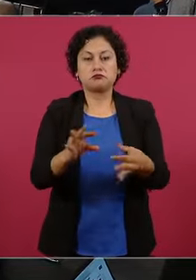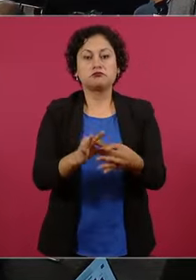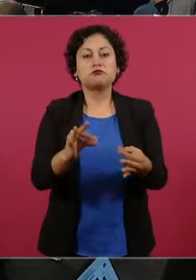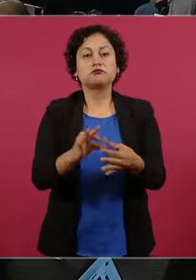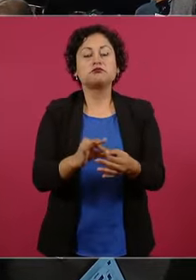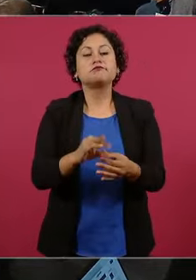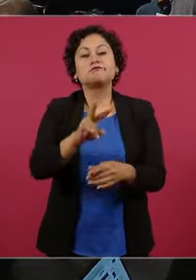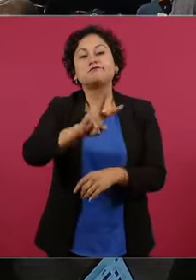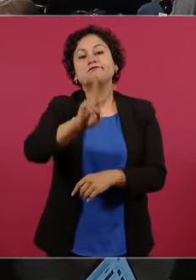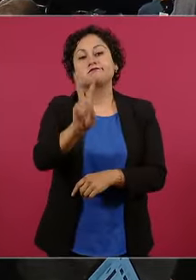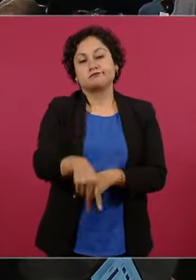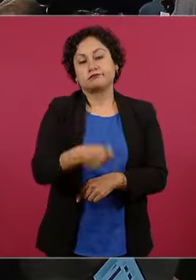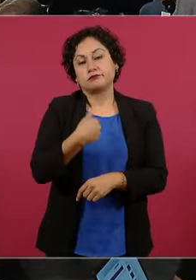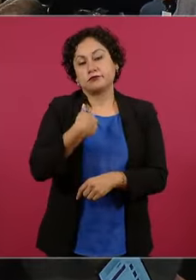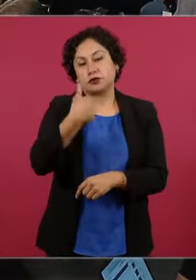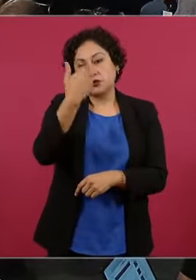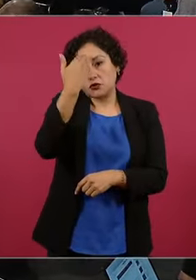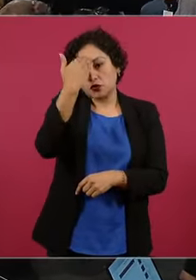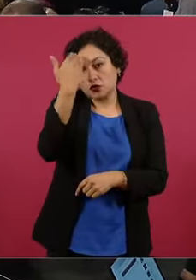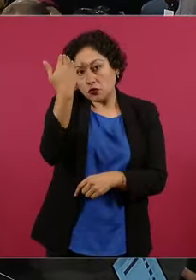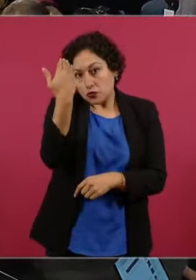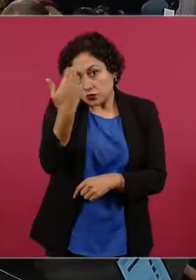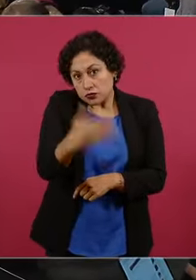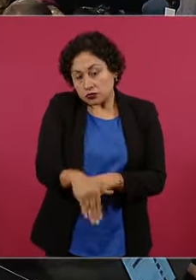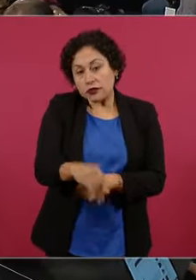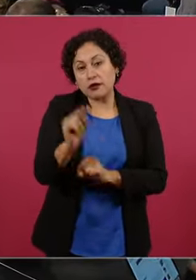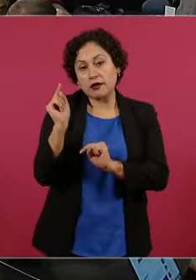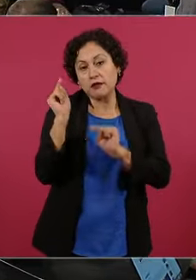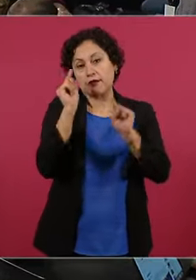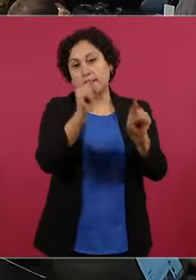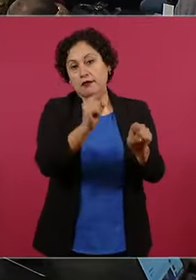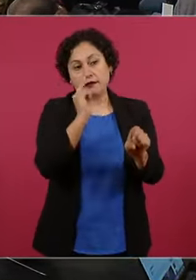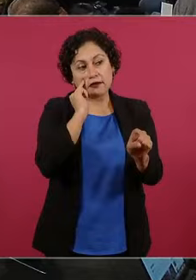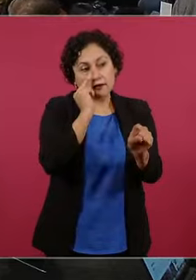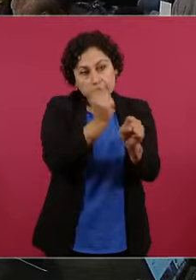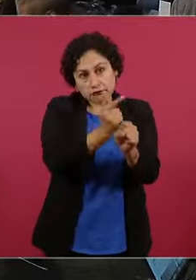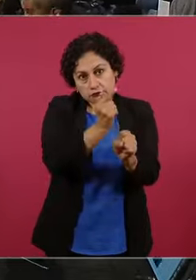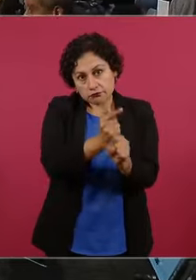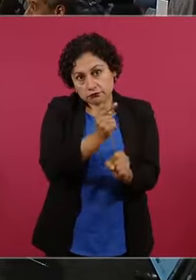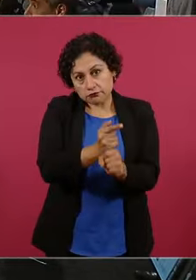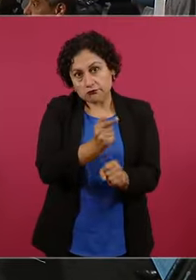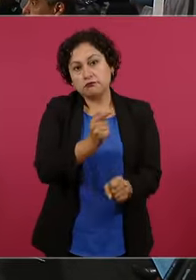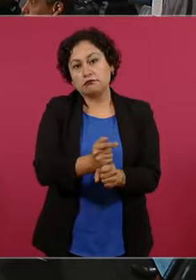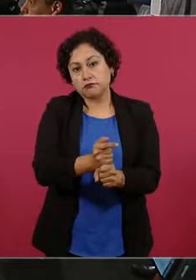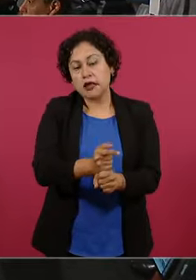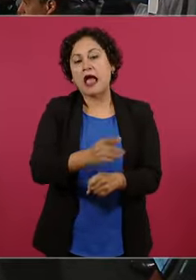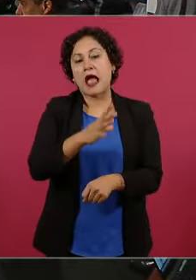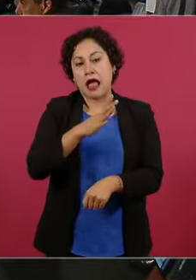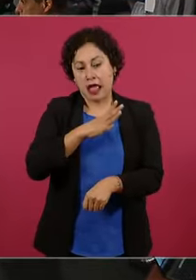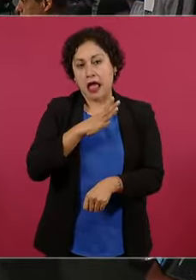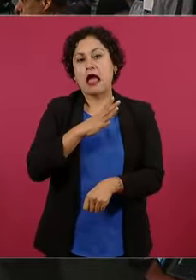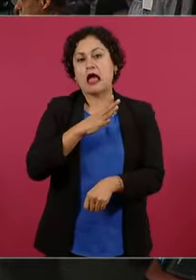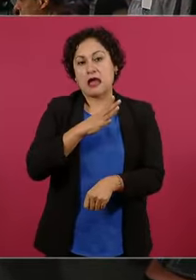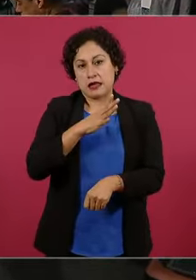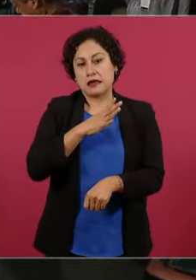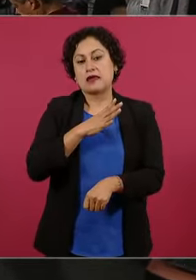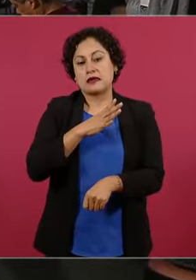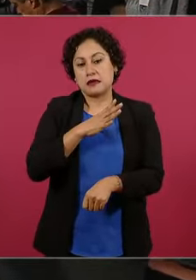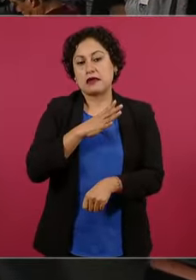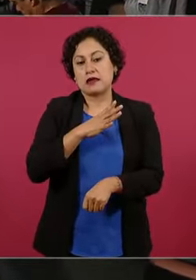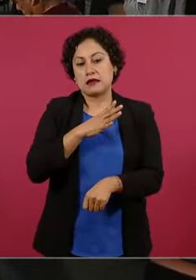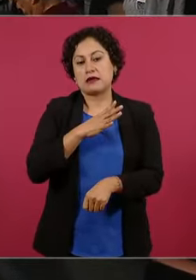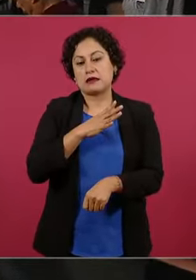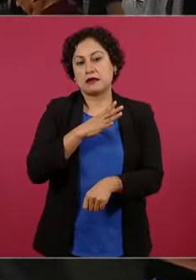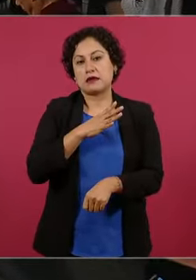conscientemente pues todo lo que pudimos encontrar por allá. Sí tenemos línea 2. Sí, ya no vamos a tener pues